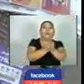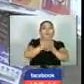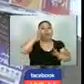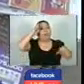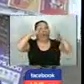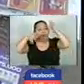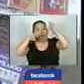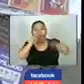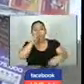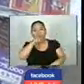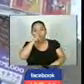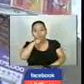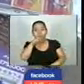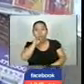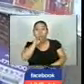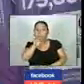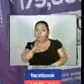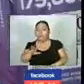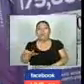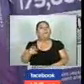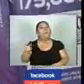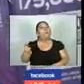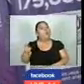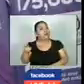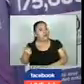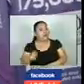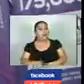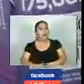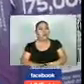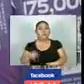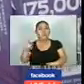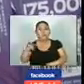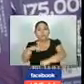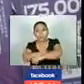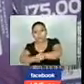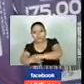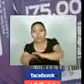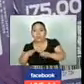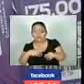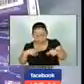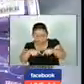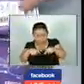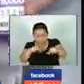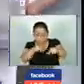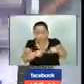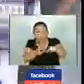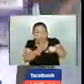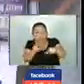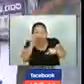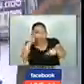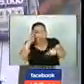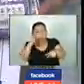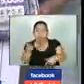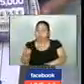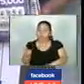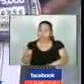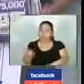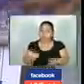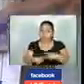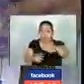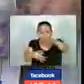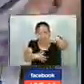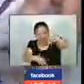falsos de acuerdo con la Policía Nacional Civil. Al momento de su detención se desincautaron los billetes de lotería, dinero en efectivo,